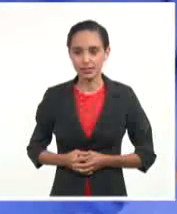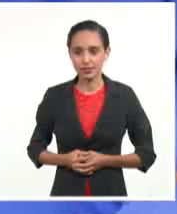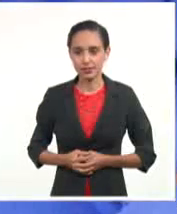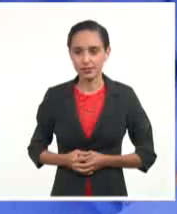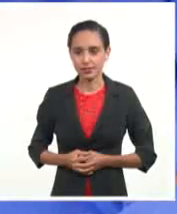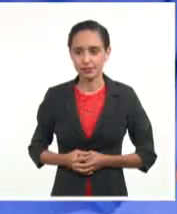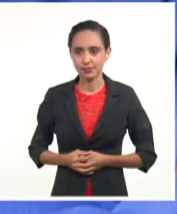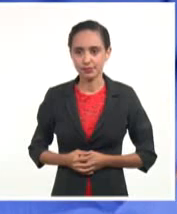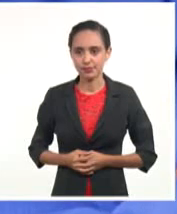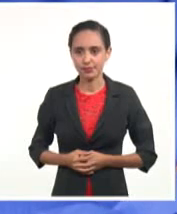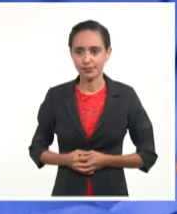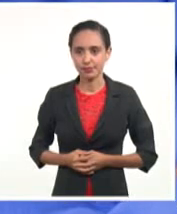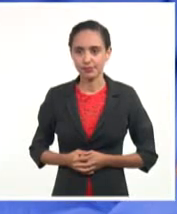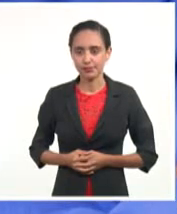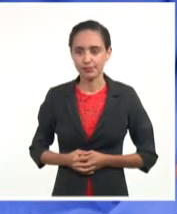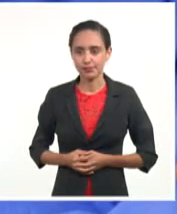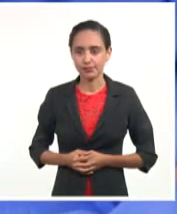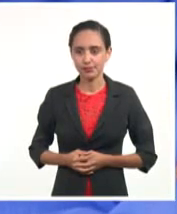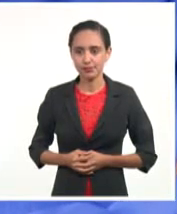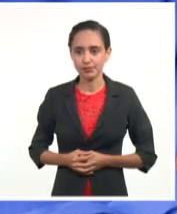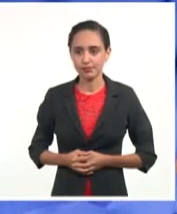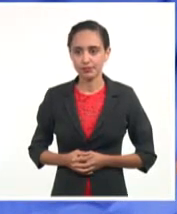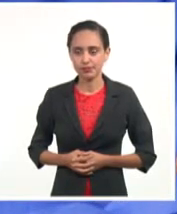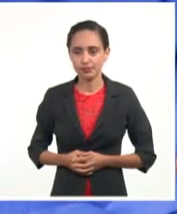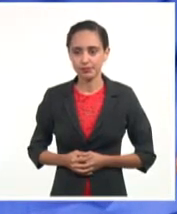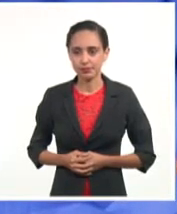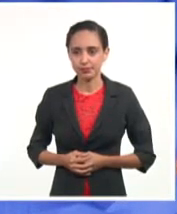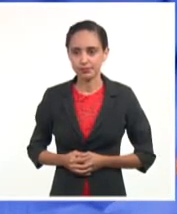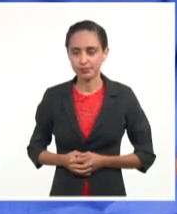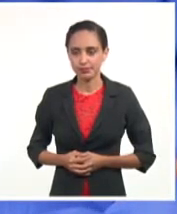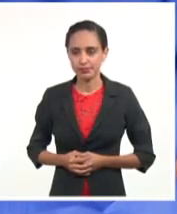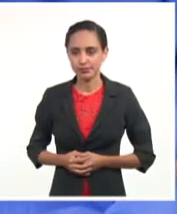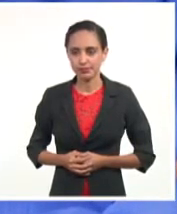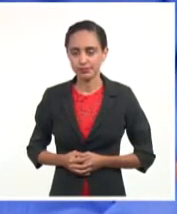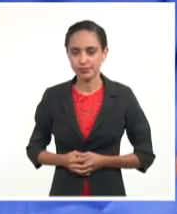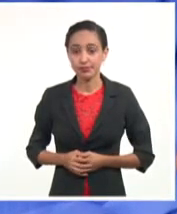Ese optimismo, esa perseverancia, esa